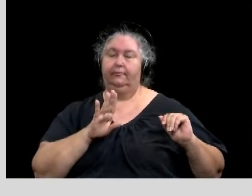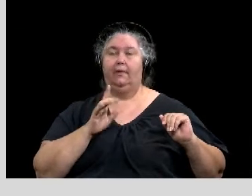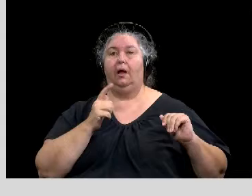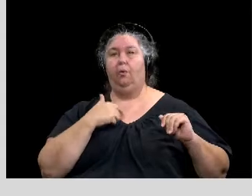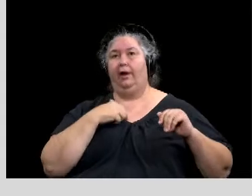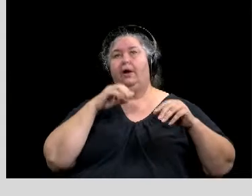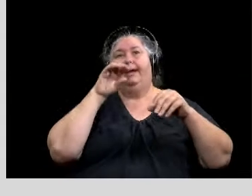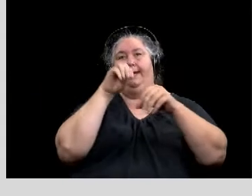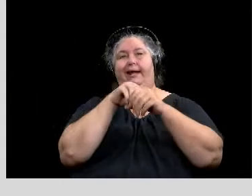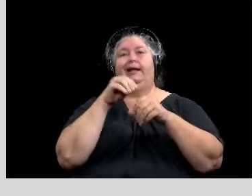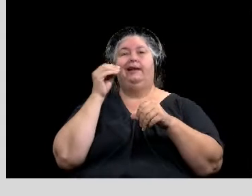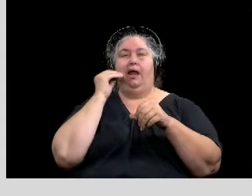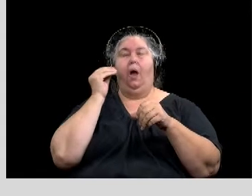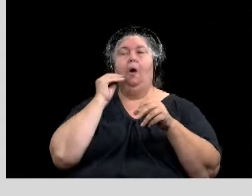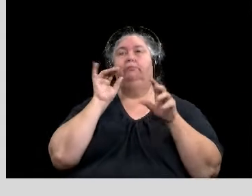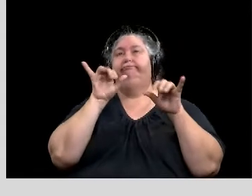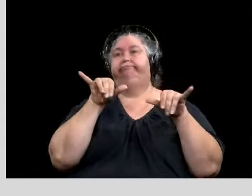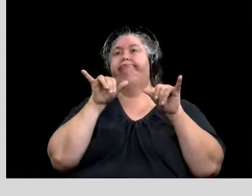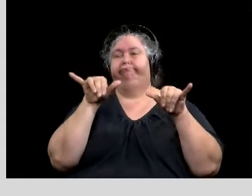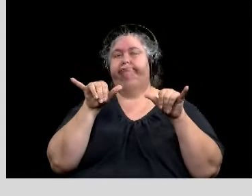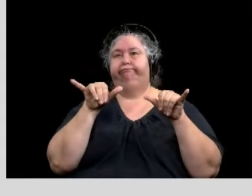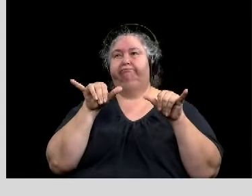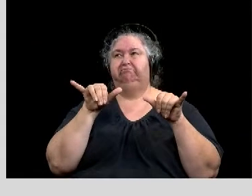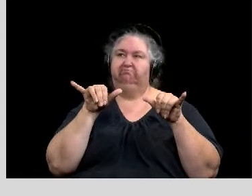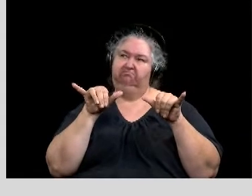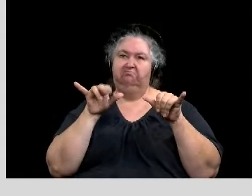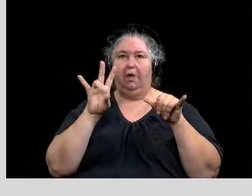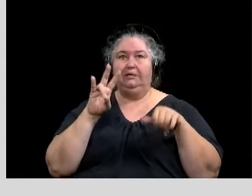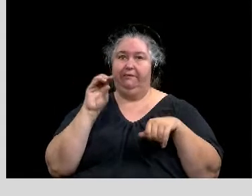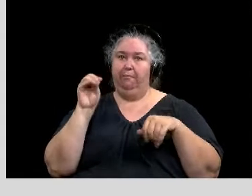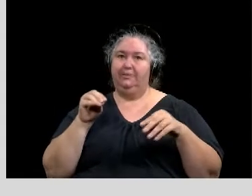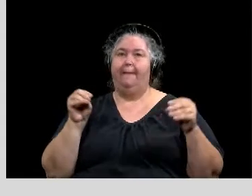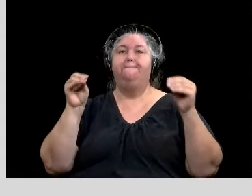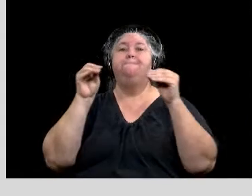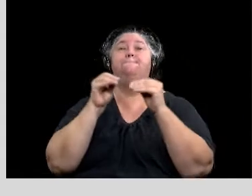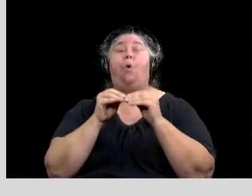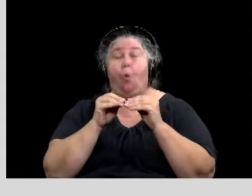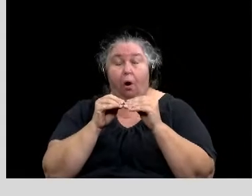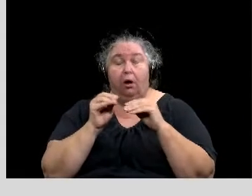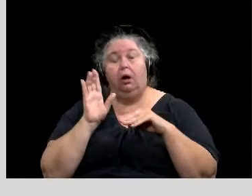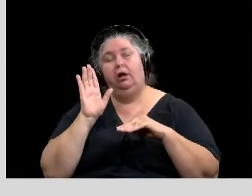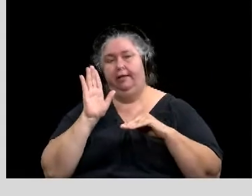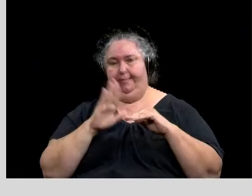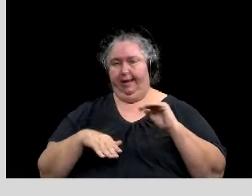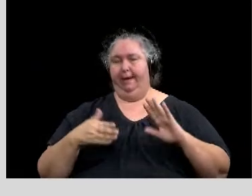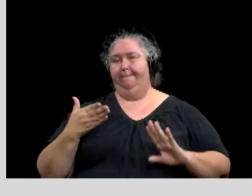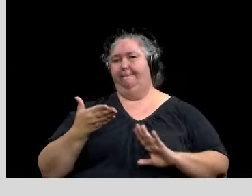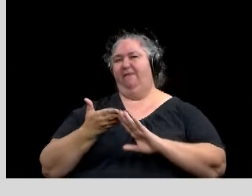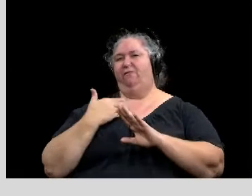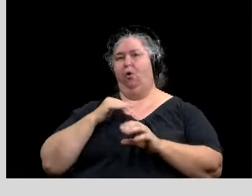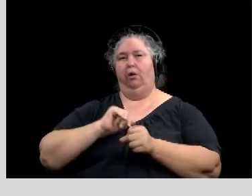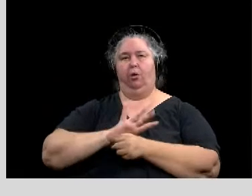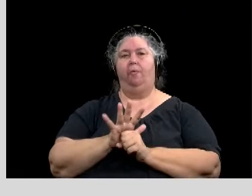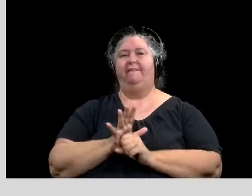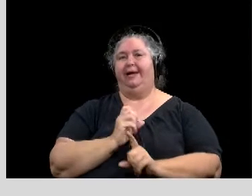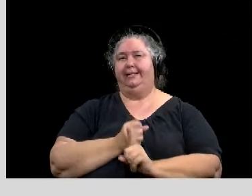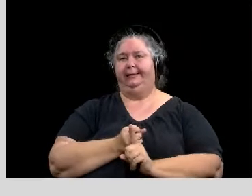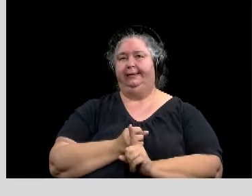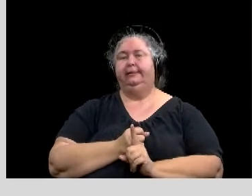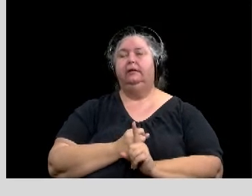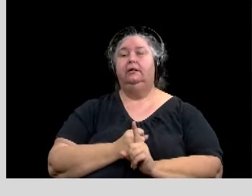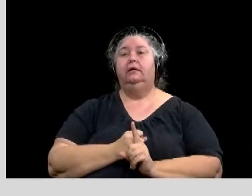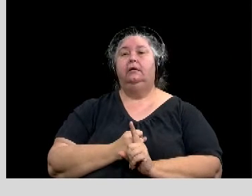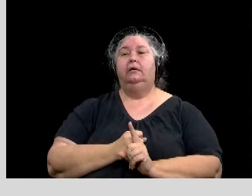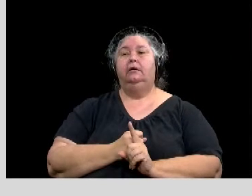estamos ahorita en nuestras casas estamos 7 % desde la línea básica